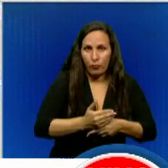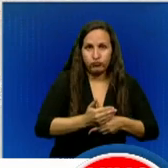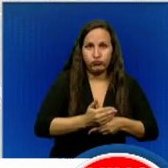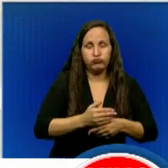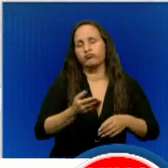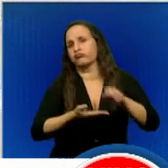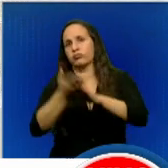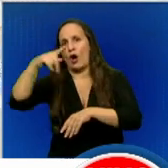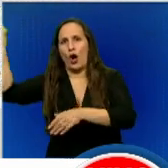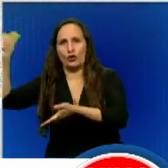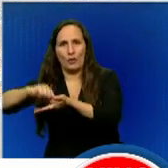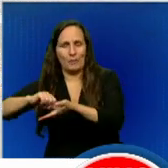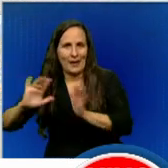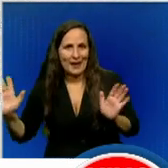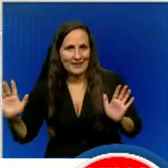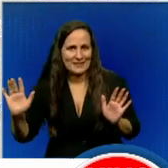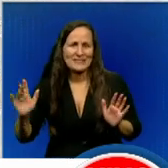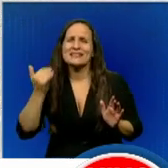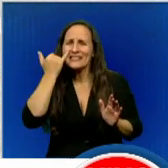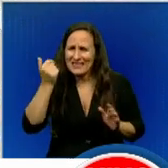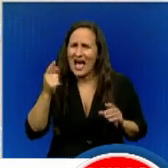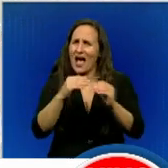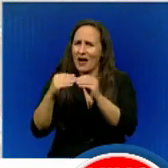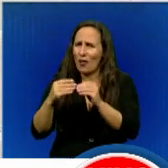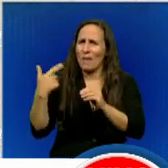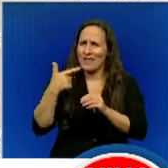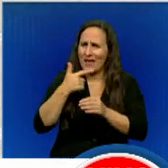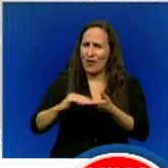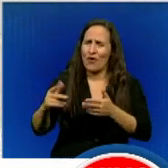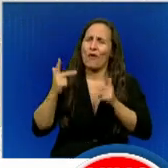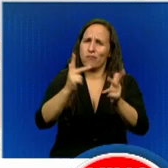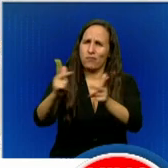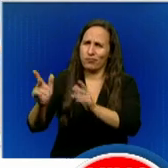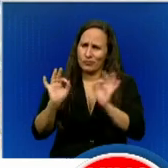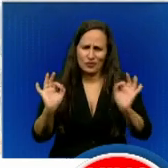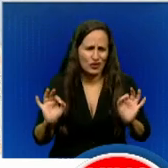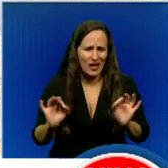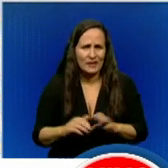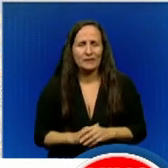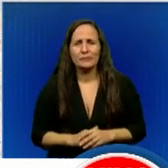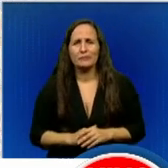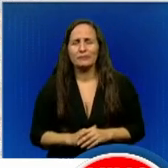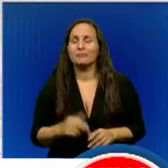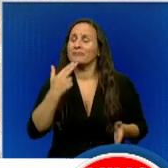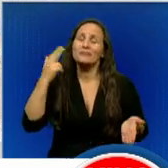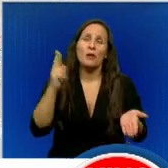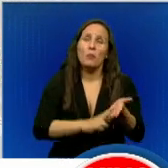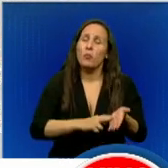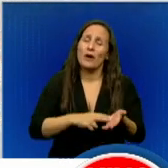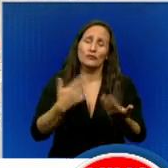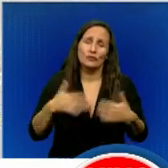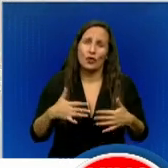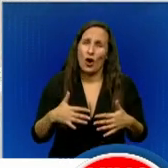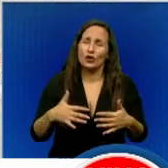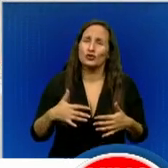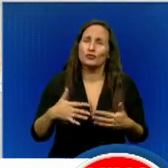horizontes y que también fueron detalladas esta noche la presión fiscal presidente